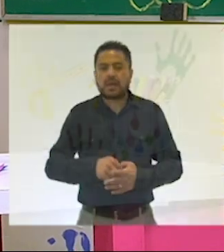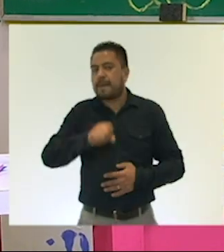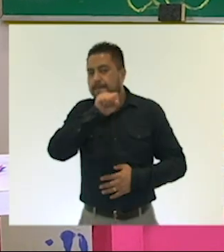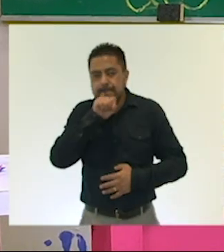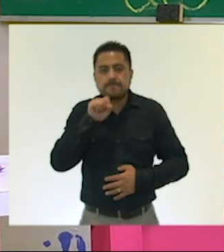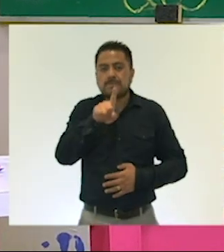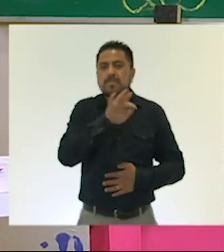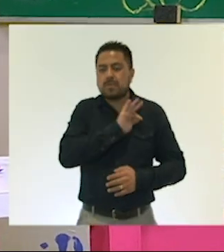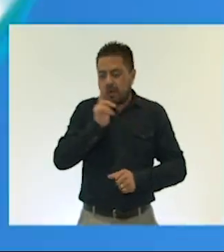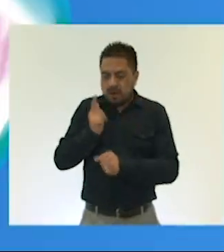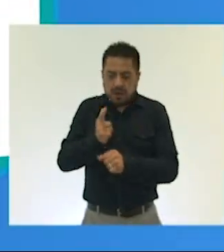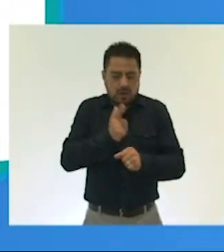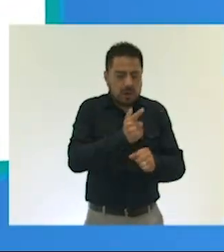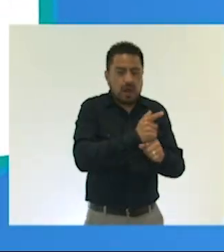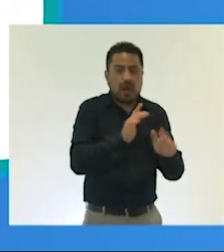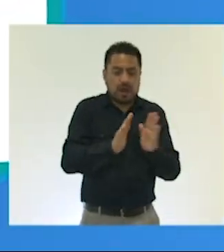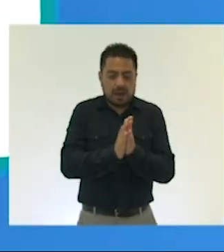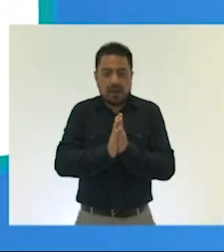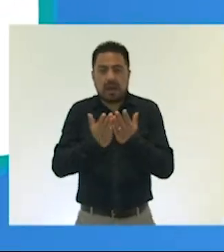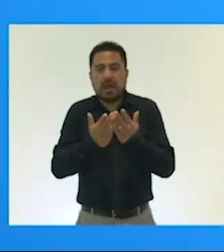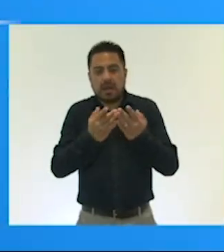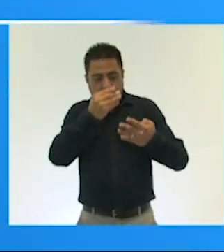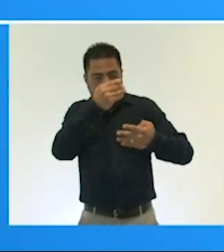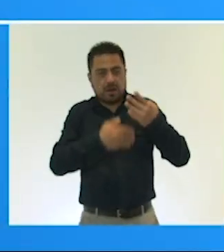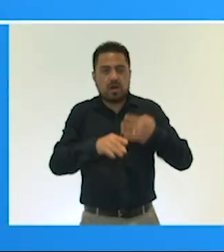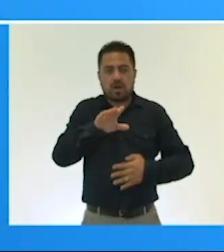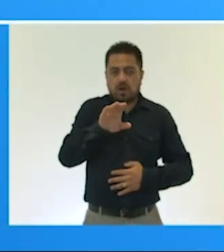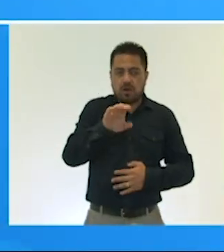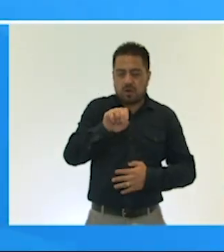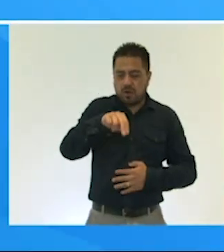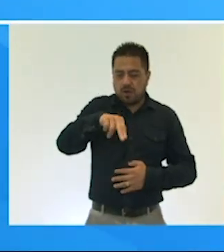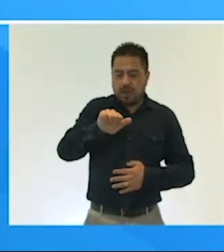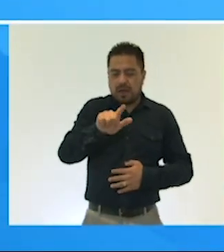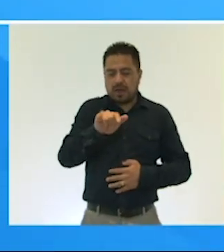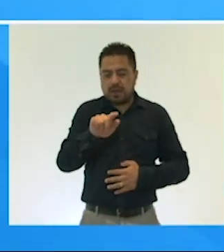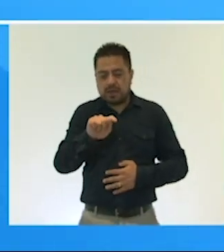Puedes encontrar los libros de texto en la página